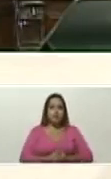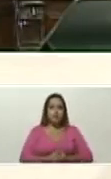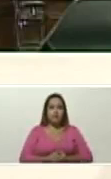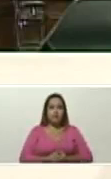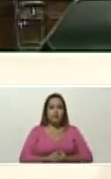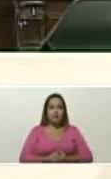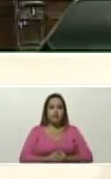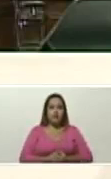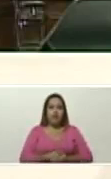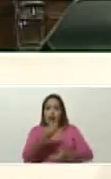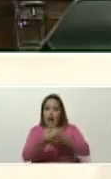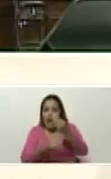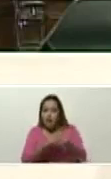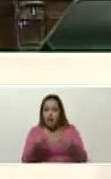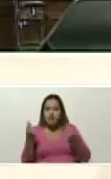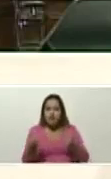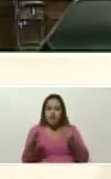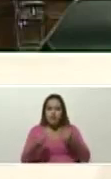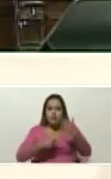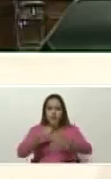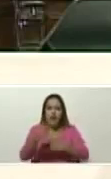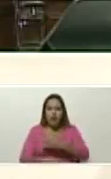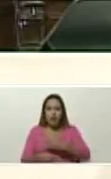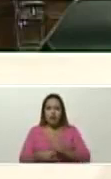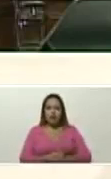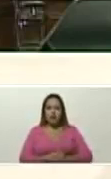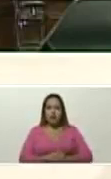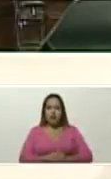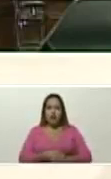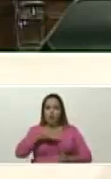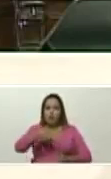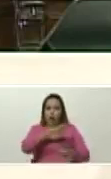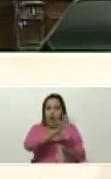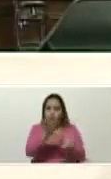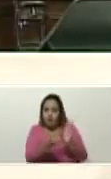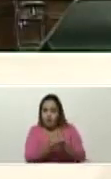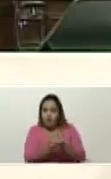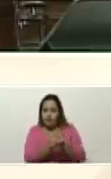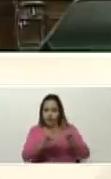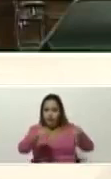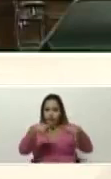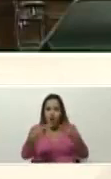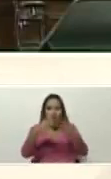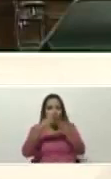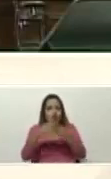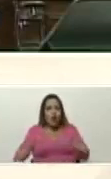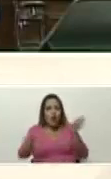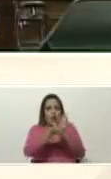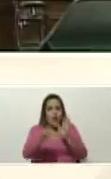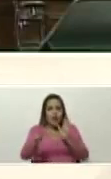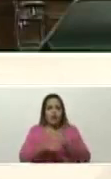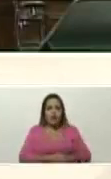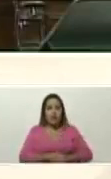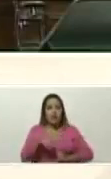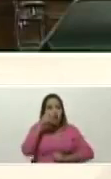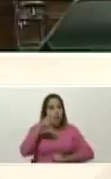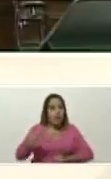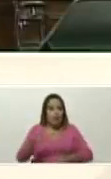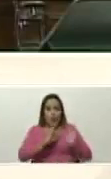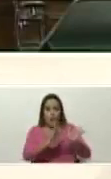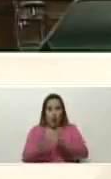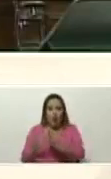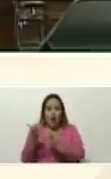y accionar planes para adaptar y renovar todas las leyes del poder popular que